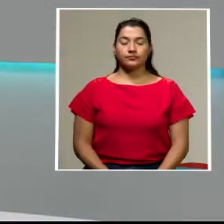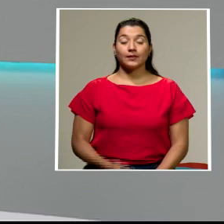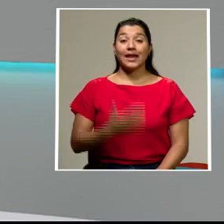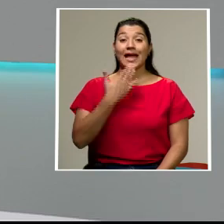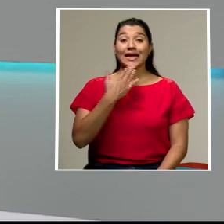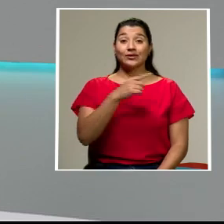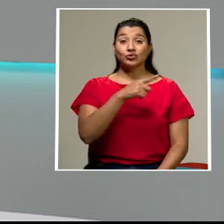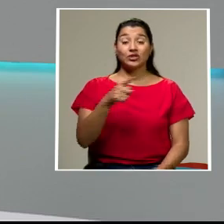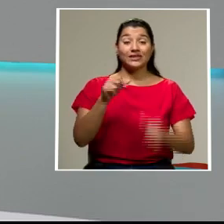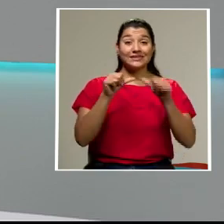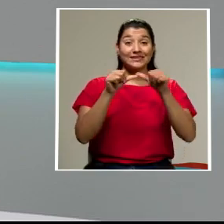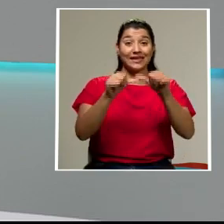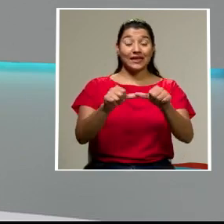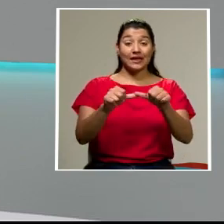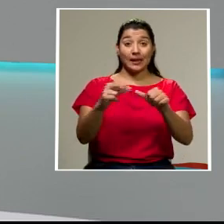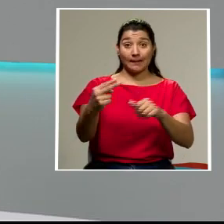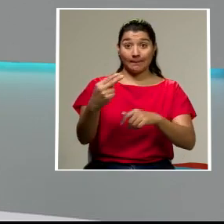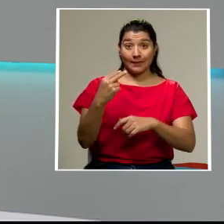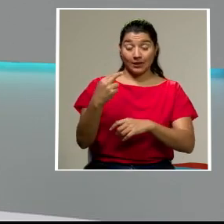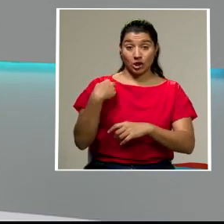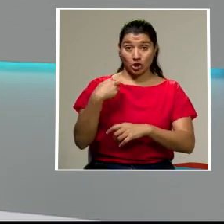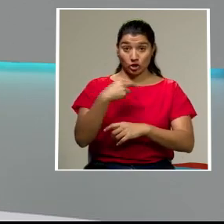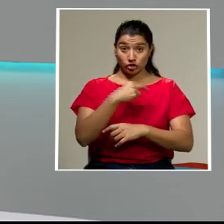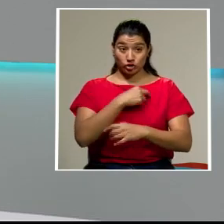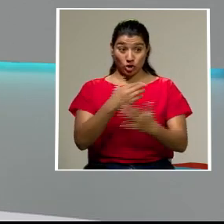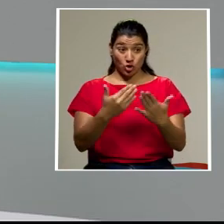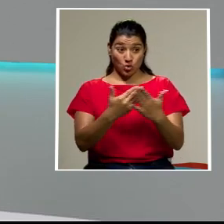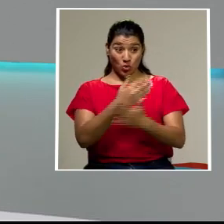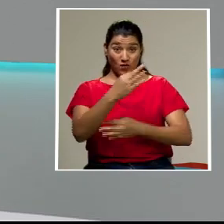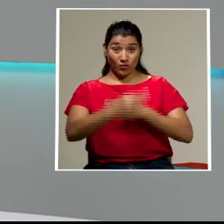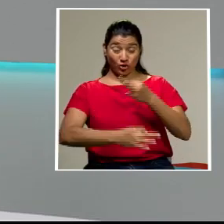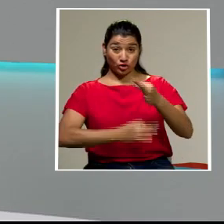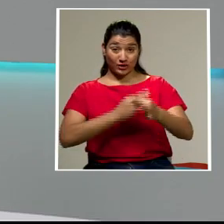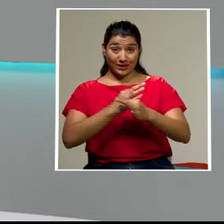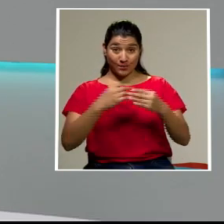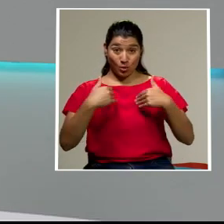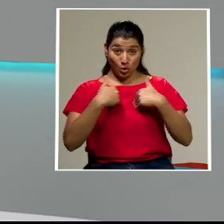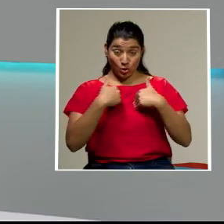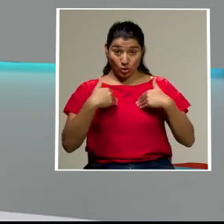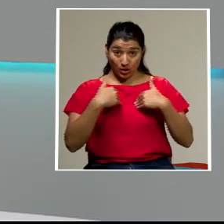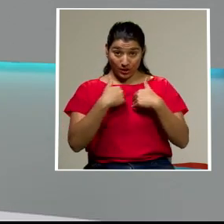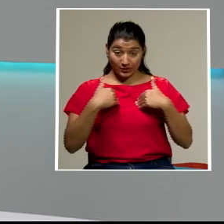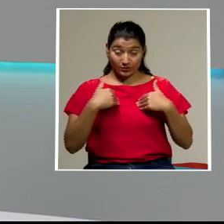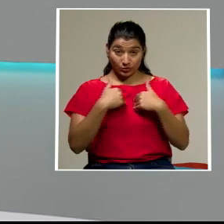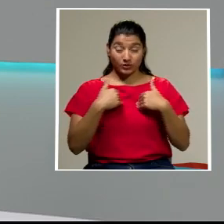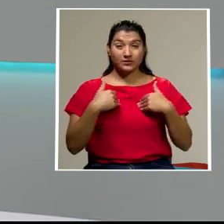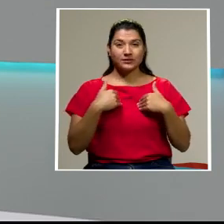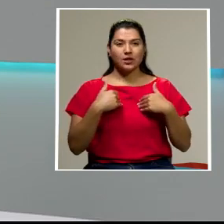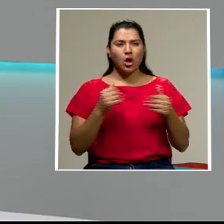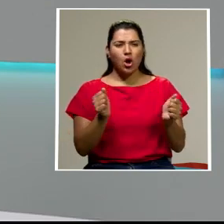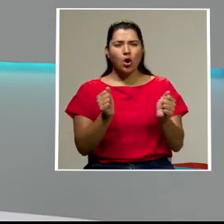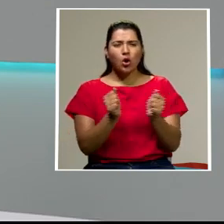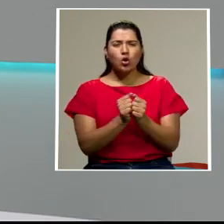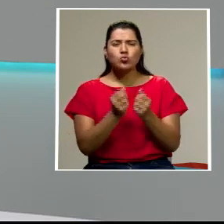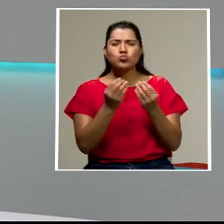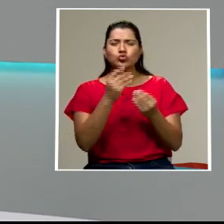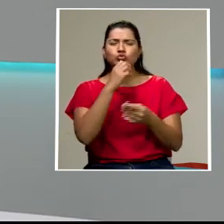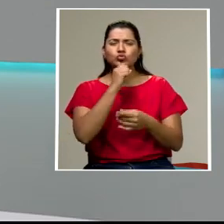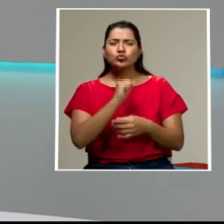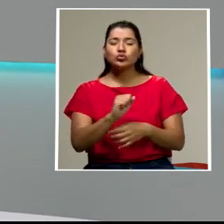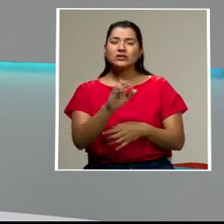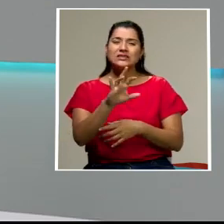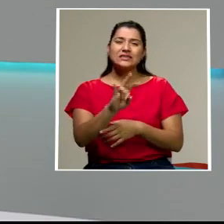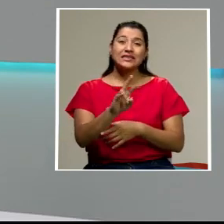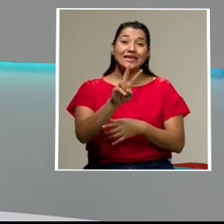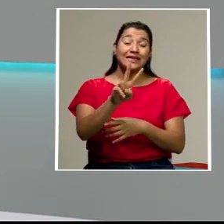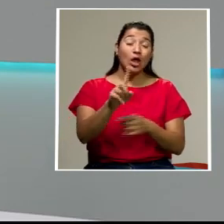Gracias por continuar informándose con nosotros. Una nueva especie de mamífero del Cretácico superior con una antigüedad de entre 72 y